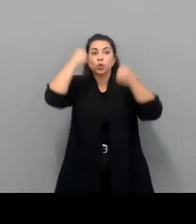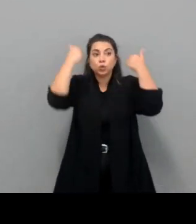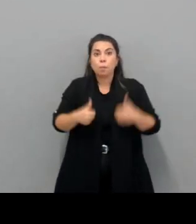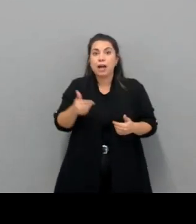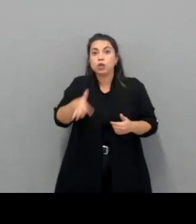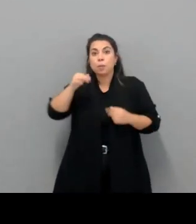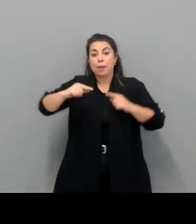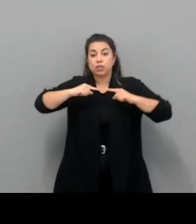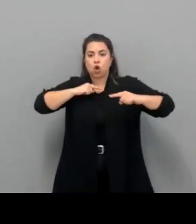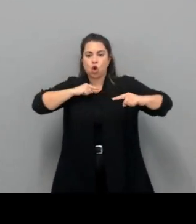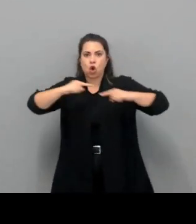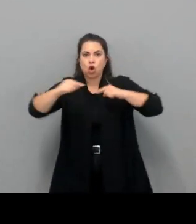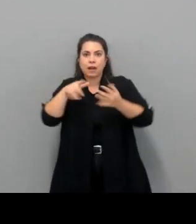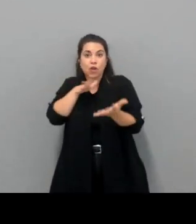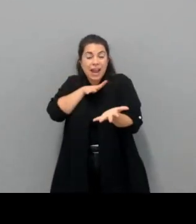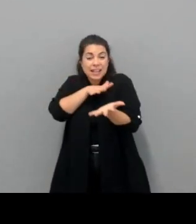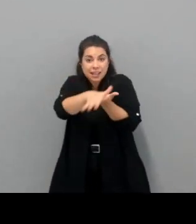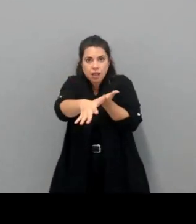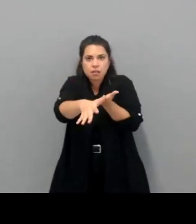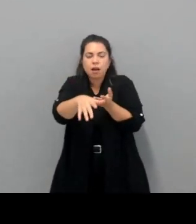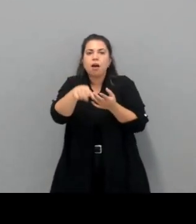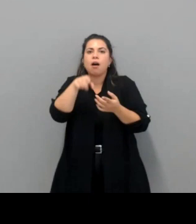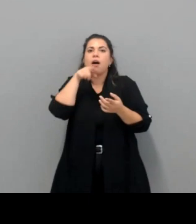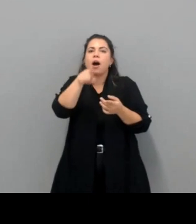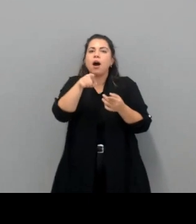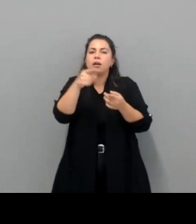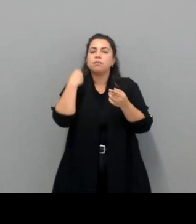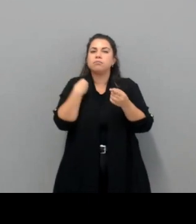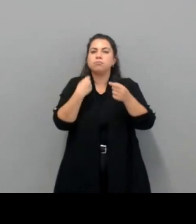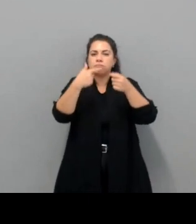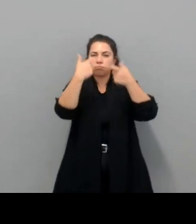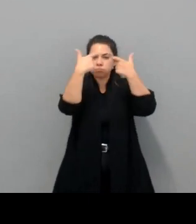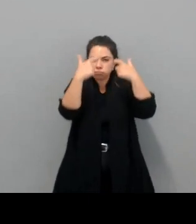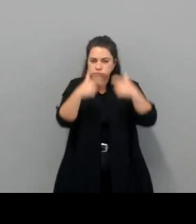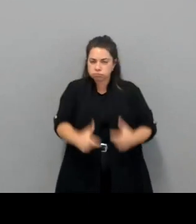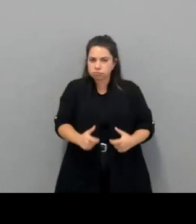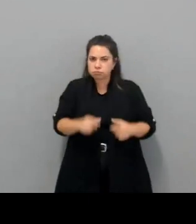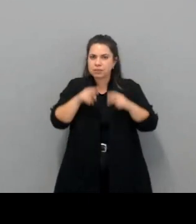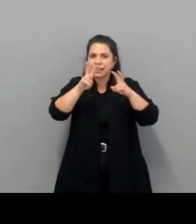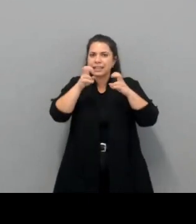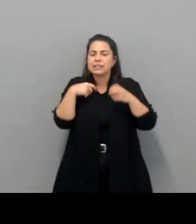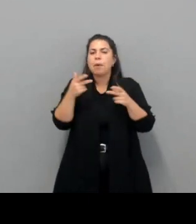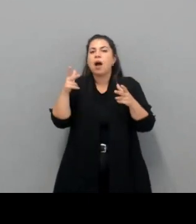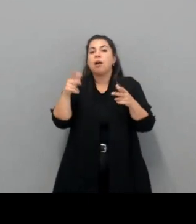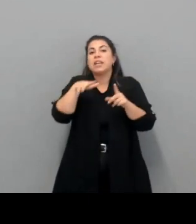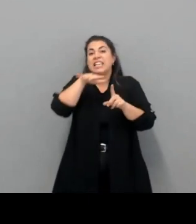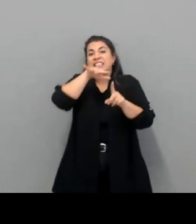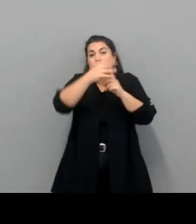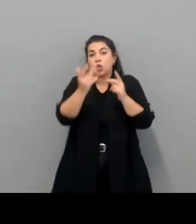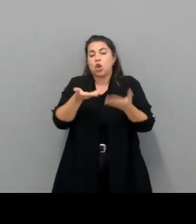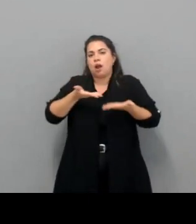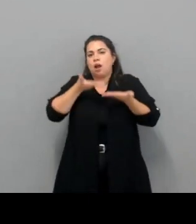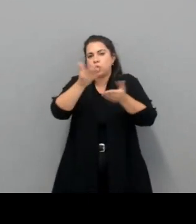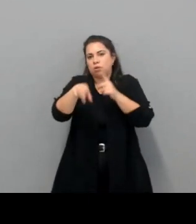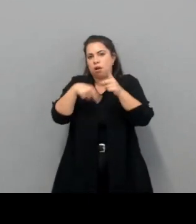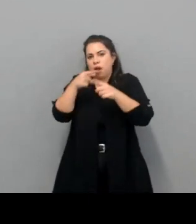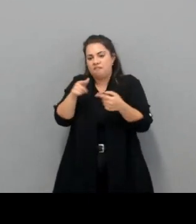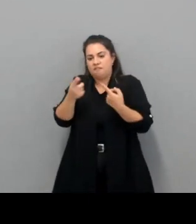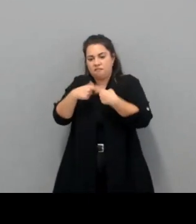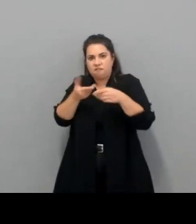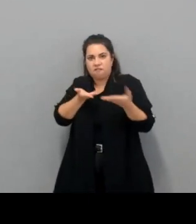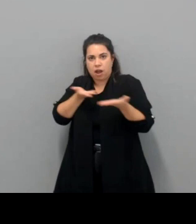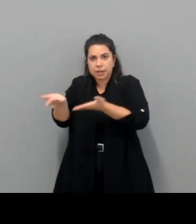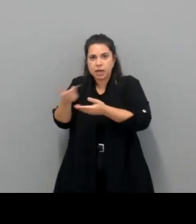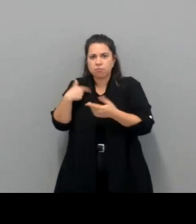de incidencia, nos diseccionará el estado de las ayudas destinadas a las familias, destacando de